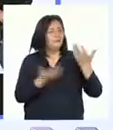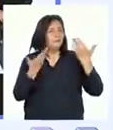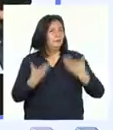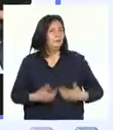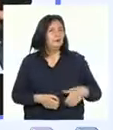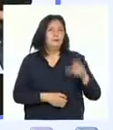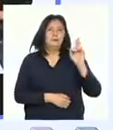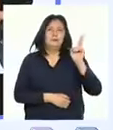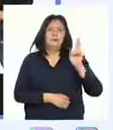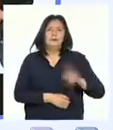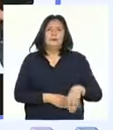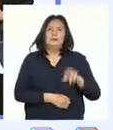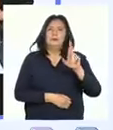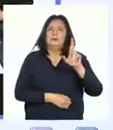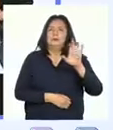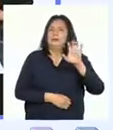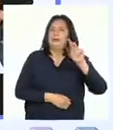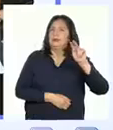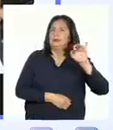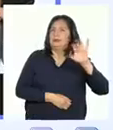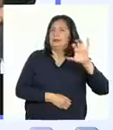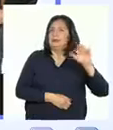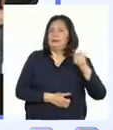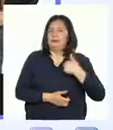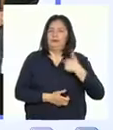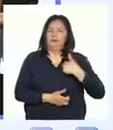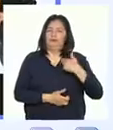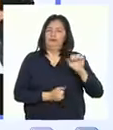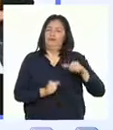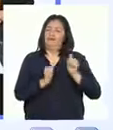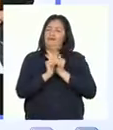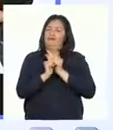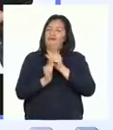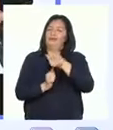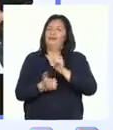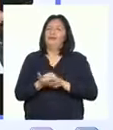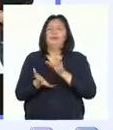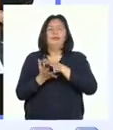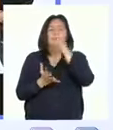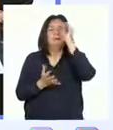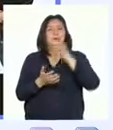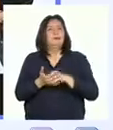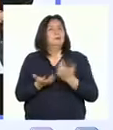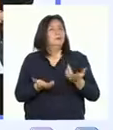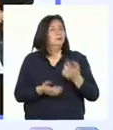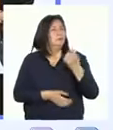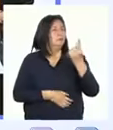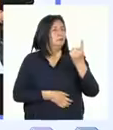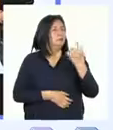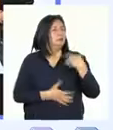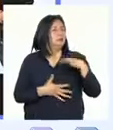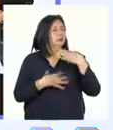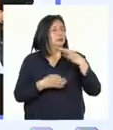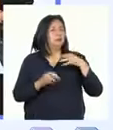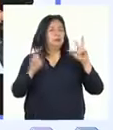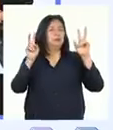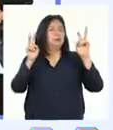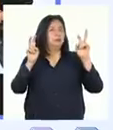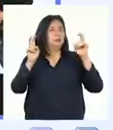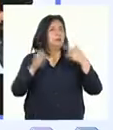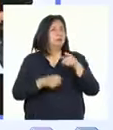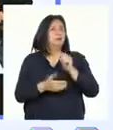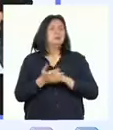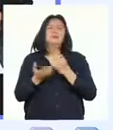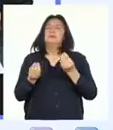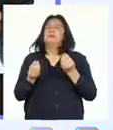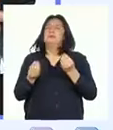Soy la profesora Verónica Suárez Orellana. Hoy voy a ser su aliada para aprender sobre un interesante tema que